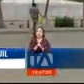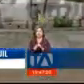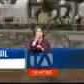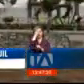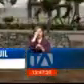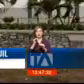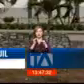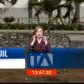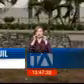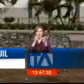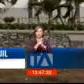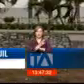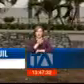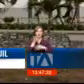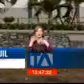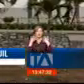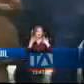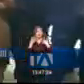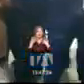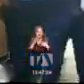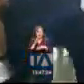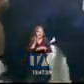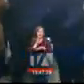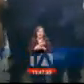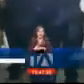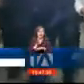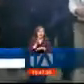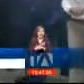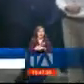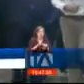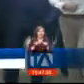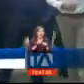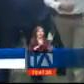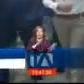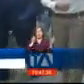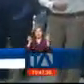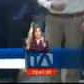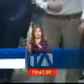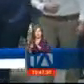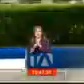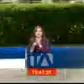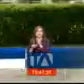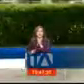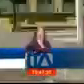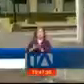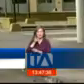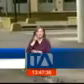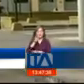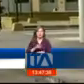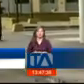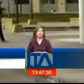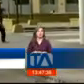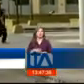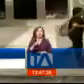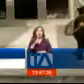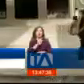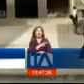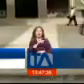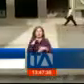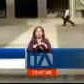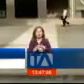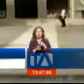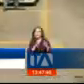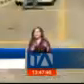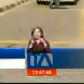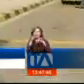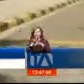Superior, traspaso que encontró resistencia en la administración anterior del Ministerio de Salud Pública. La intervención de la Universidad de Guayaquil